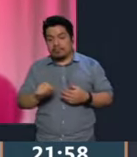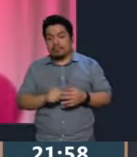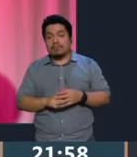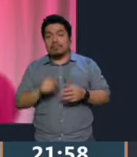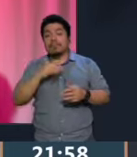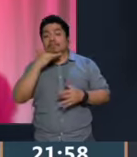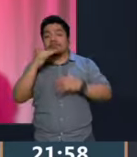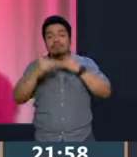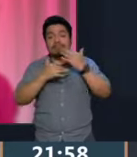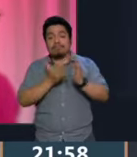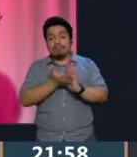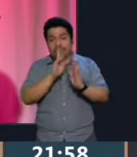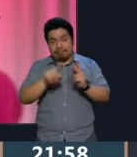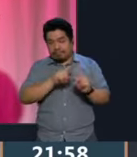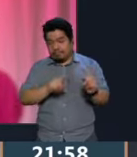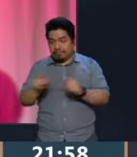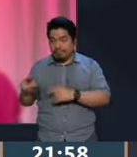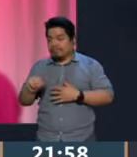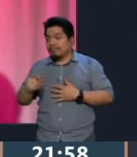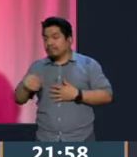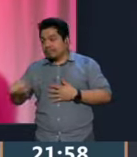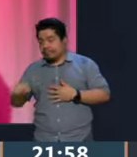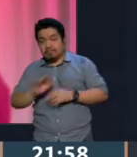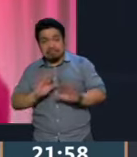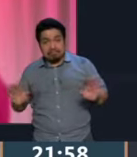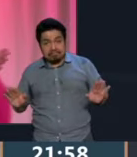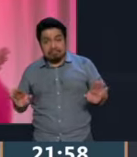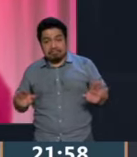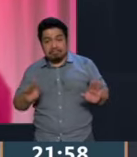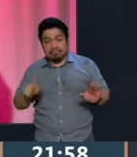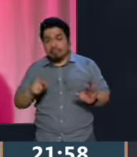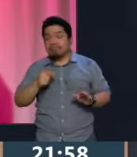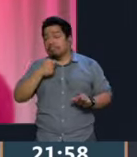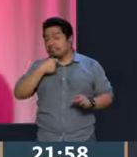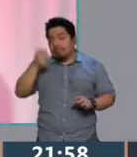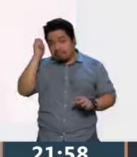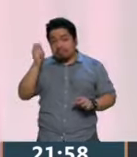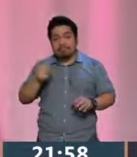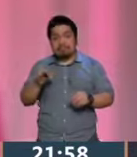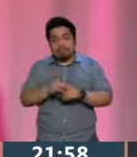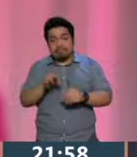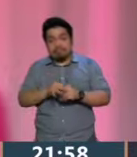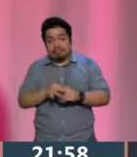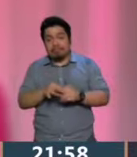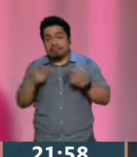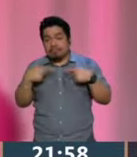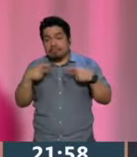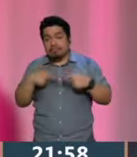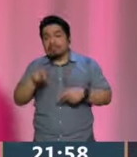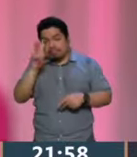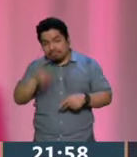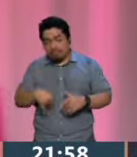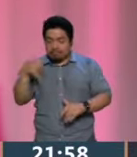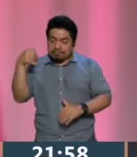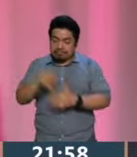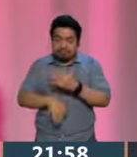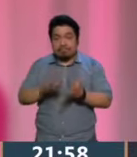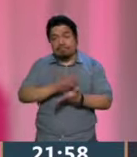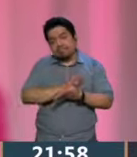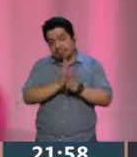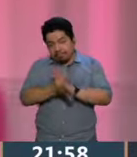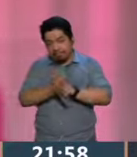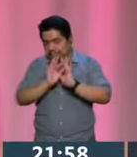cártel inmobiliario, sí a las utopías. Yo diría eso. Y esta campaña y esta elección será de la gente que quiere ver profundizada la